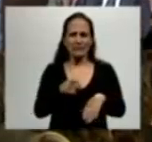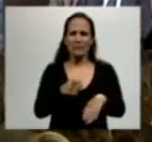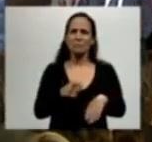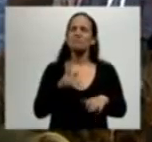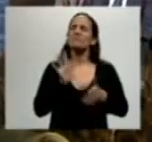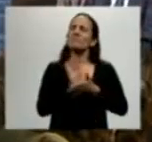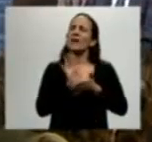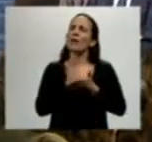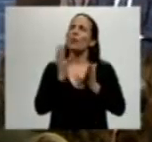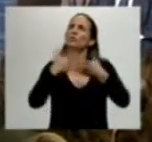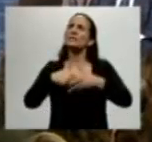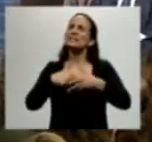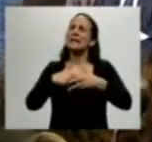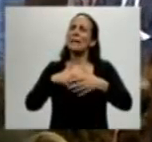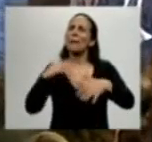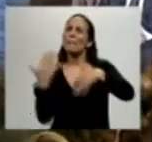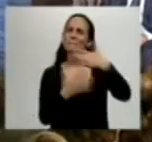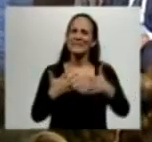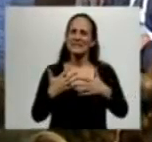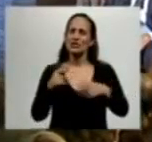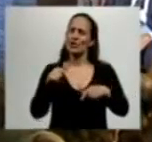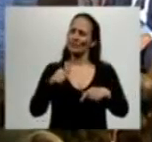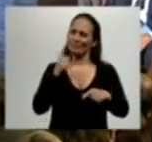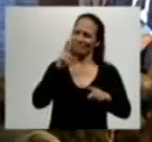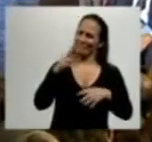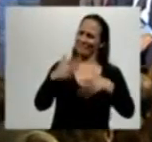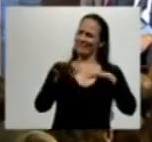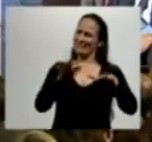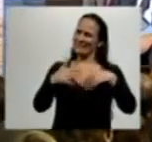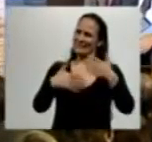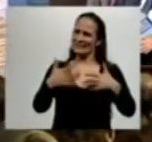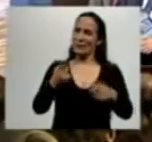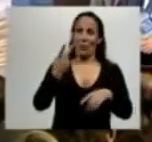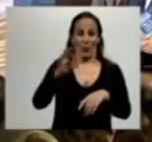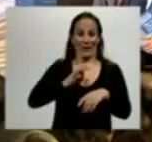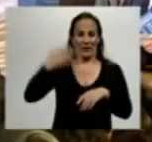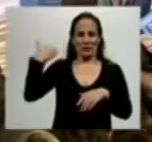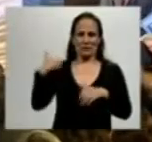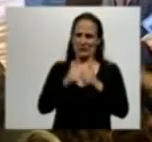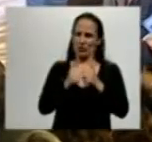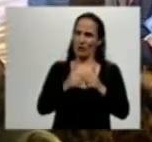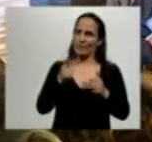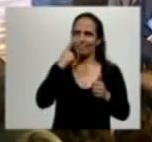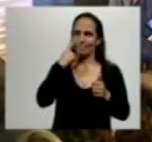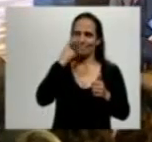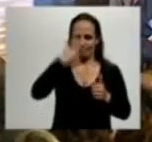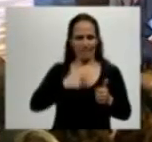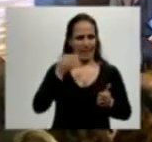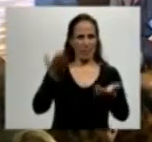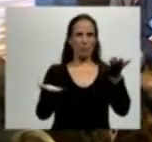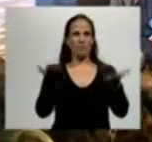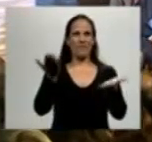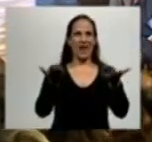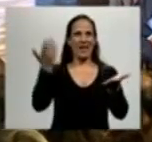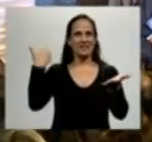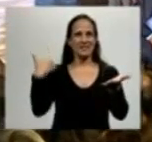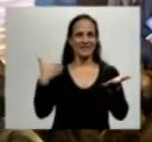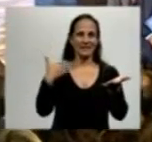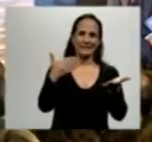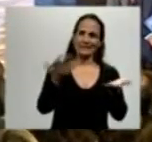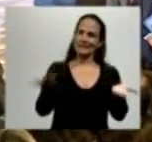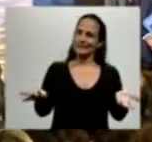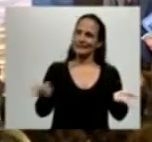mixto, que en realidad no está funcionando frente a los 20 años de historia, uno tiene que hacer un balance. La justicia penal